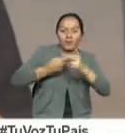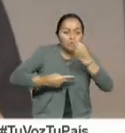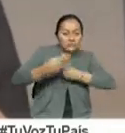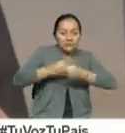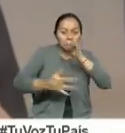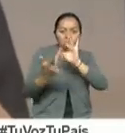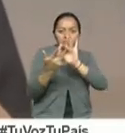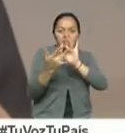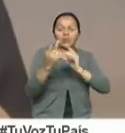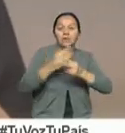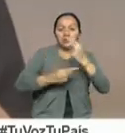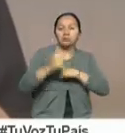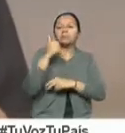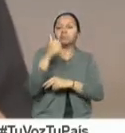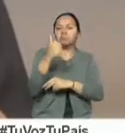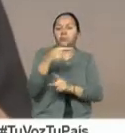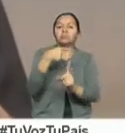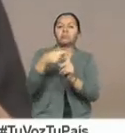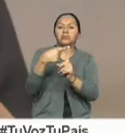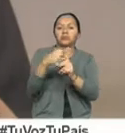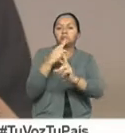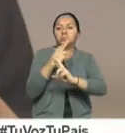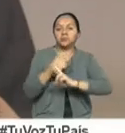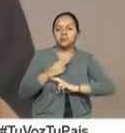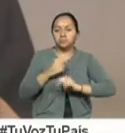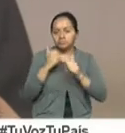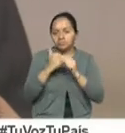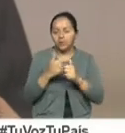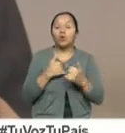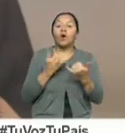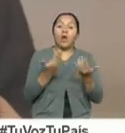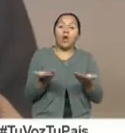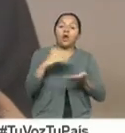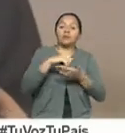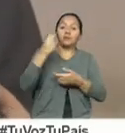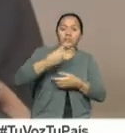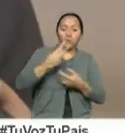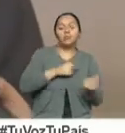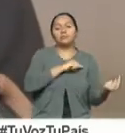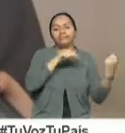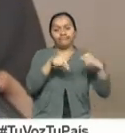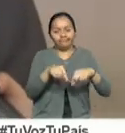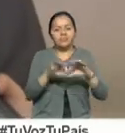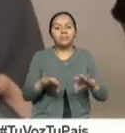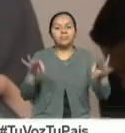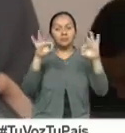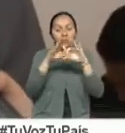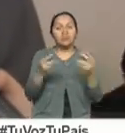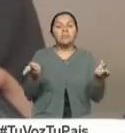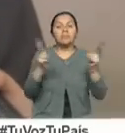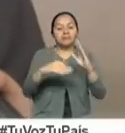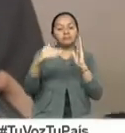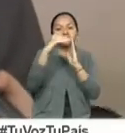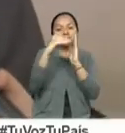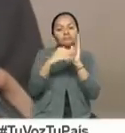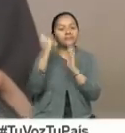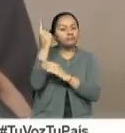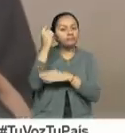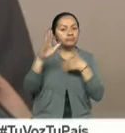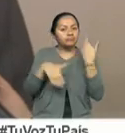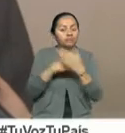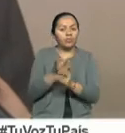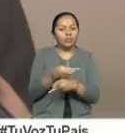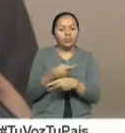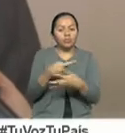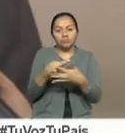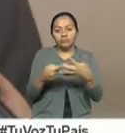unos resultados favorables, por eso nuevamente aquí en nuestra presencia. Hemos fortalecido el portafolio y entendido mejor las necesidades de las